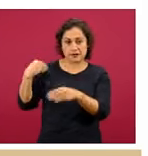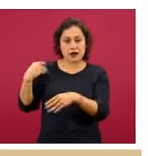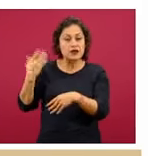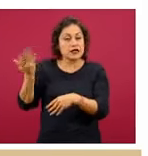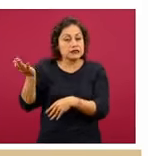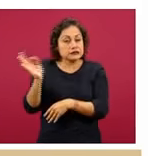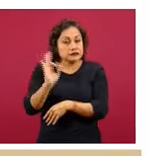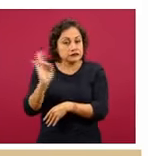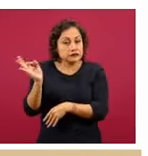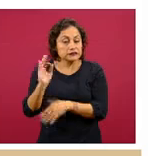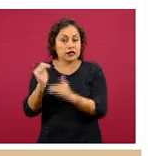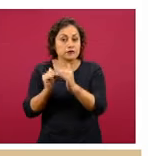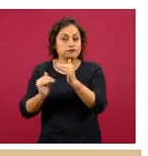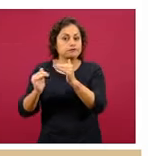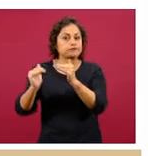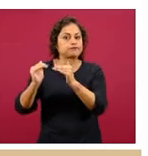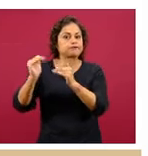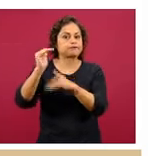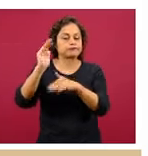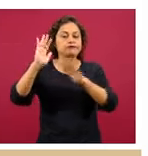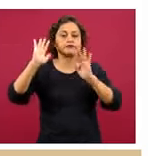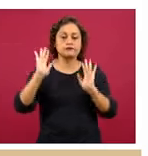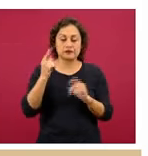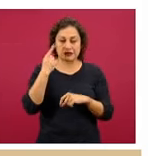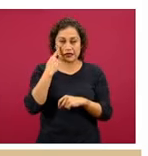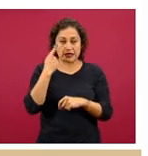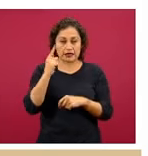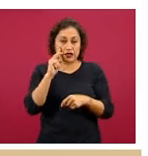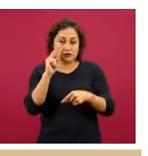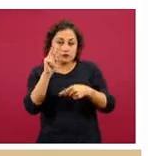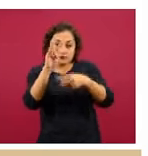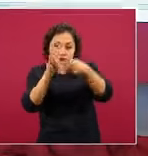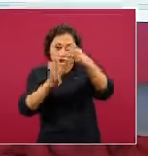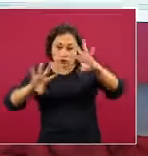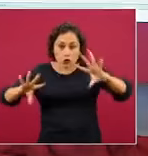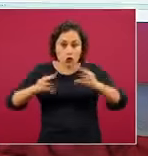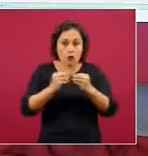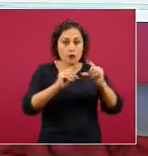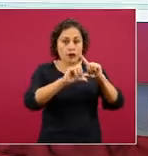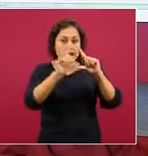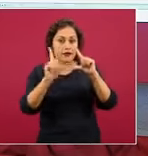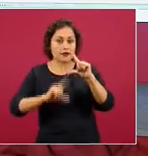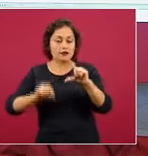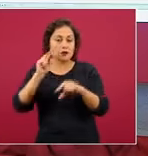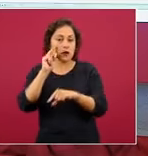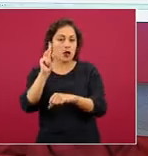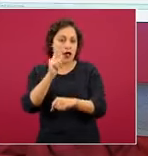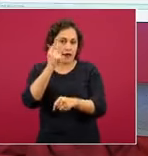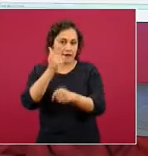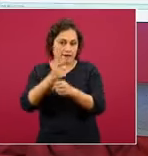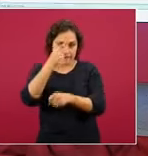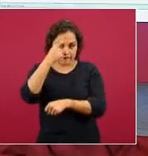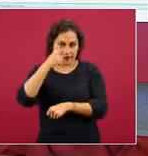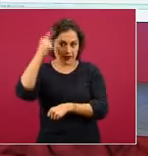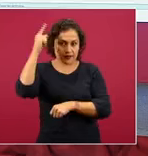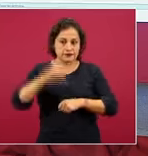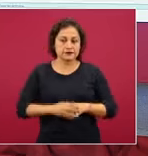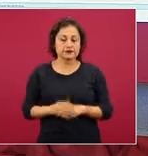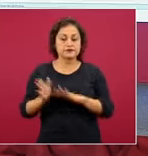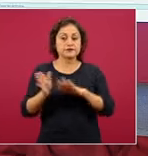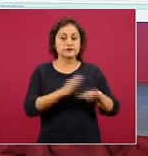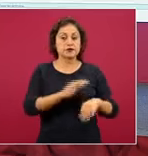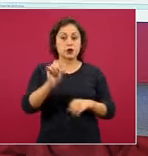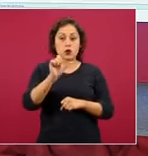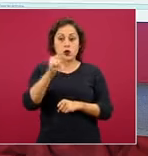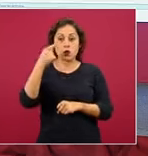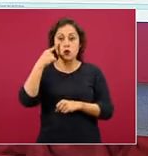está subiendo. Y esto es una forma fácil de comparar en todas las entidades. Y también tenemos en la siguiente otra forma, que es la forma de